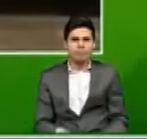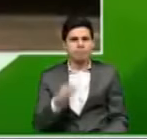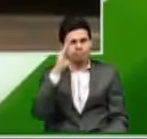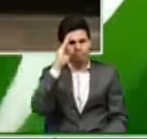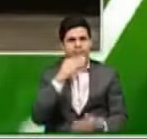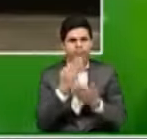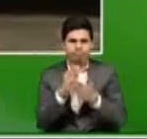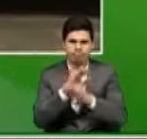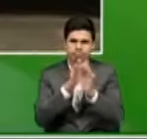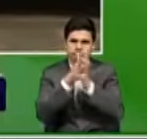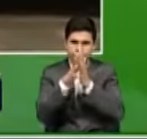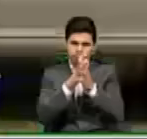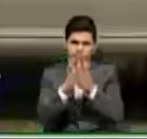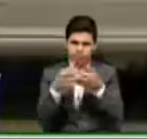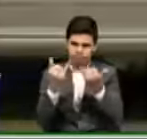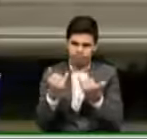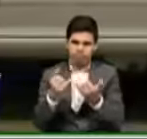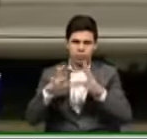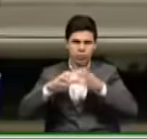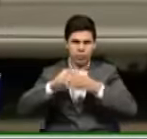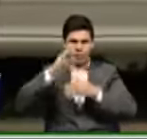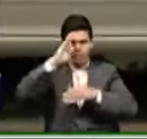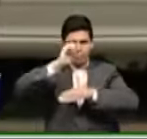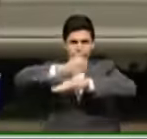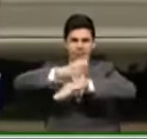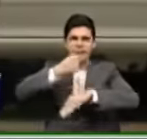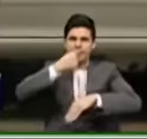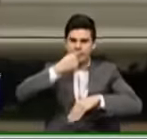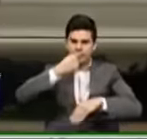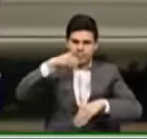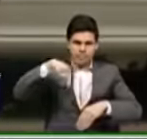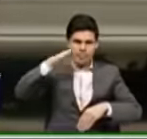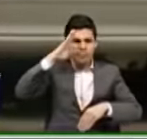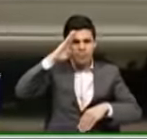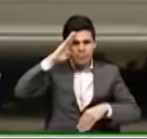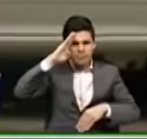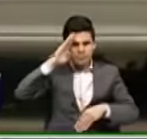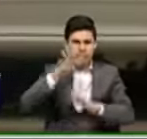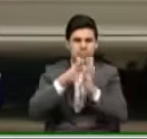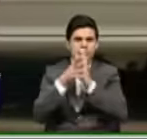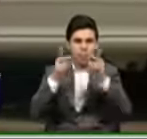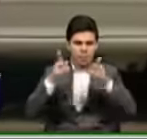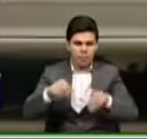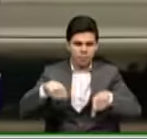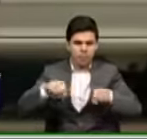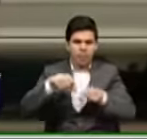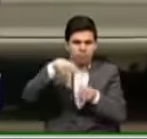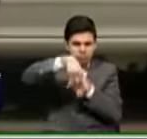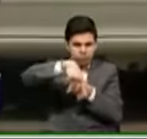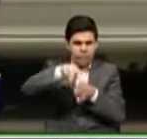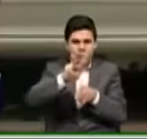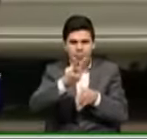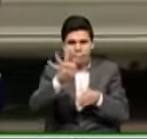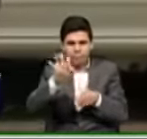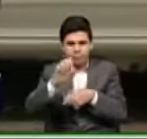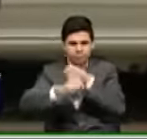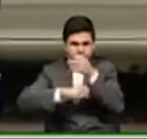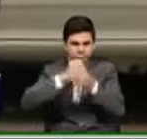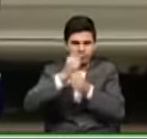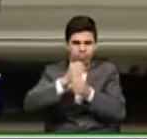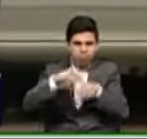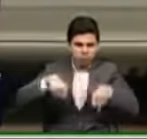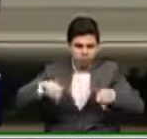Hola, buenas tardes. Y miren, la versión que ha entregado la seccional de tránsito y transporte es que al parecer el motociclista de 29 años que conducía justamente